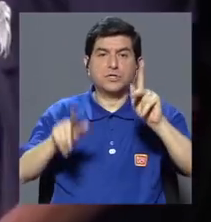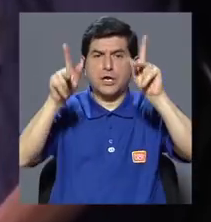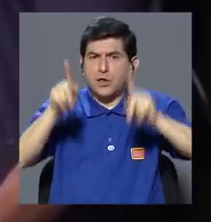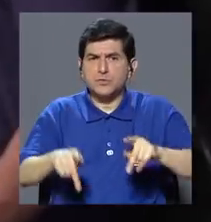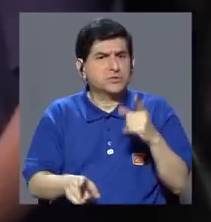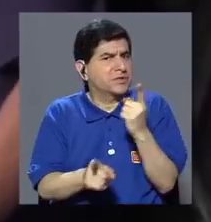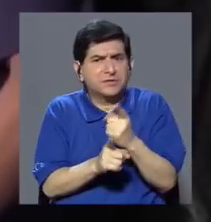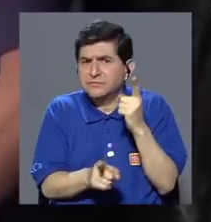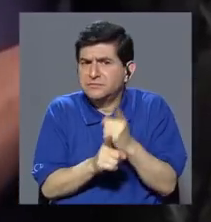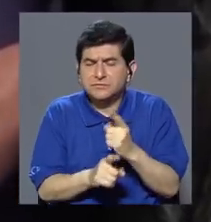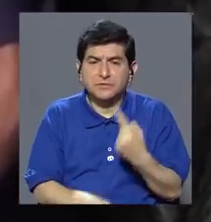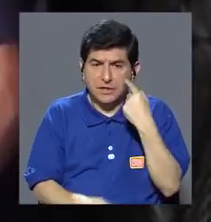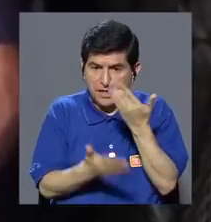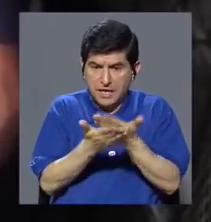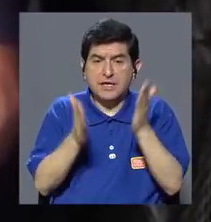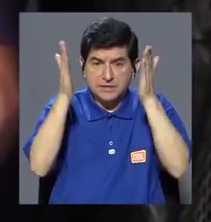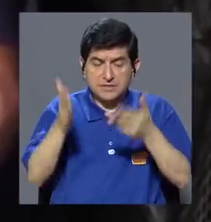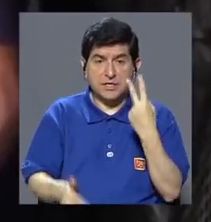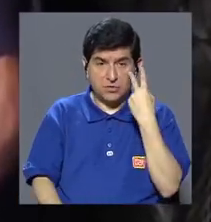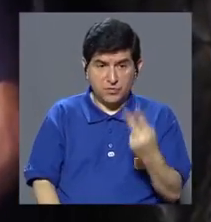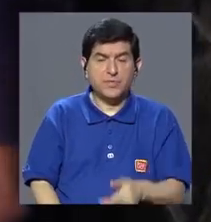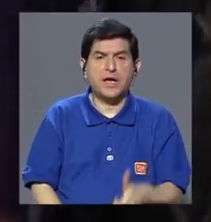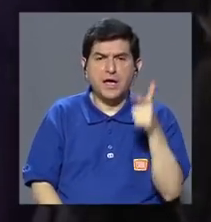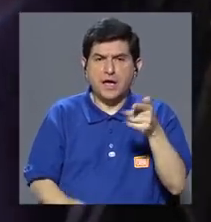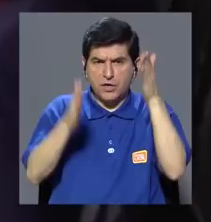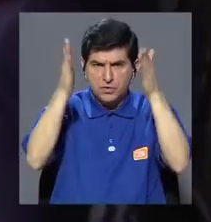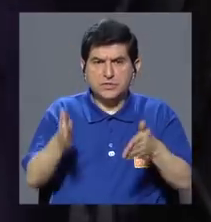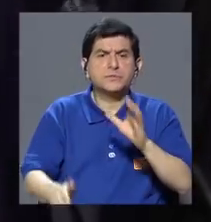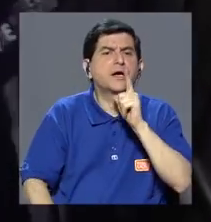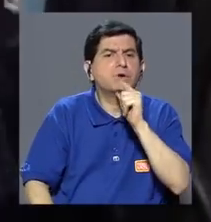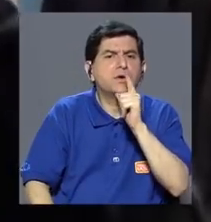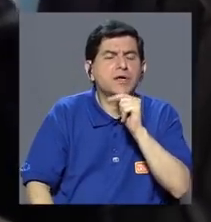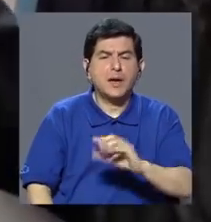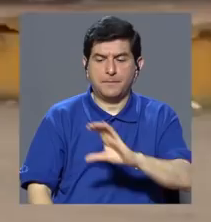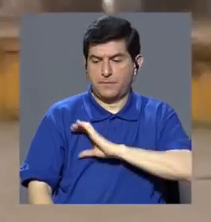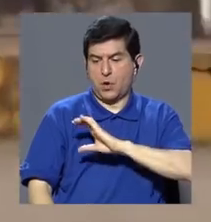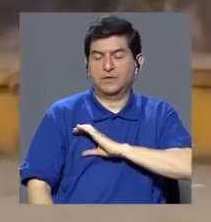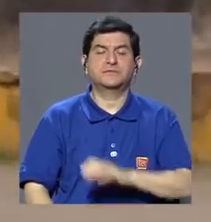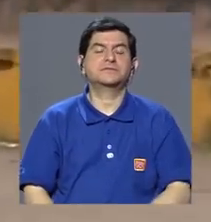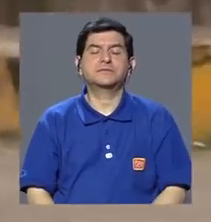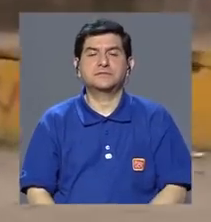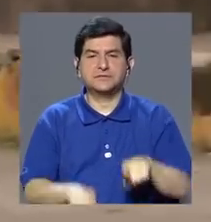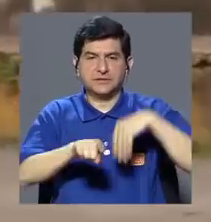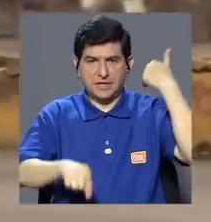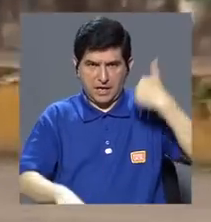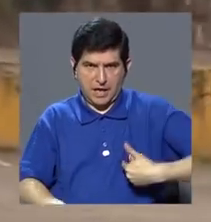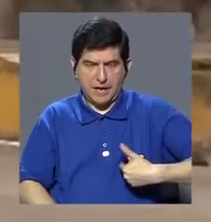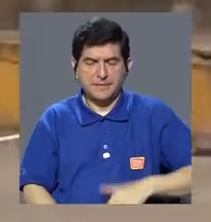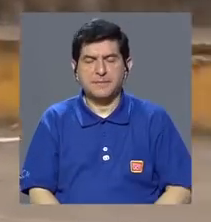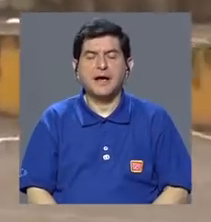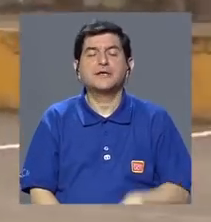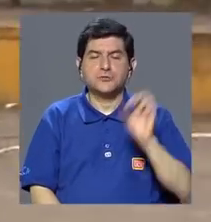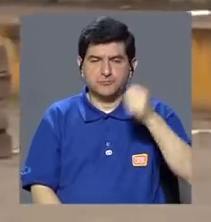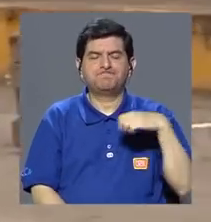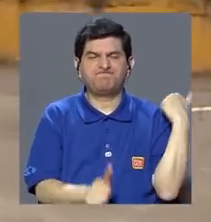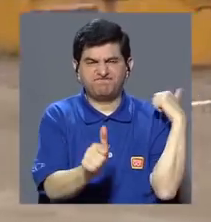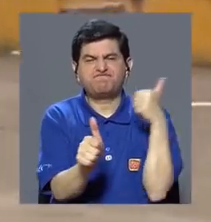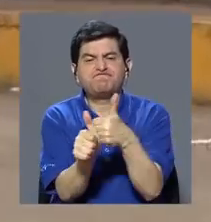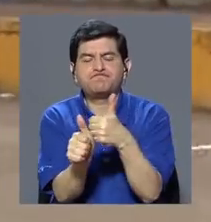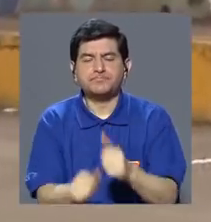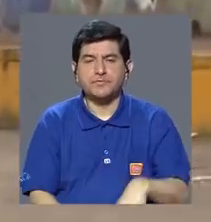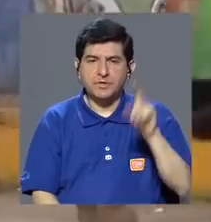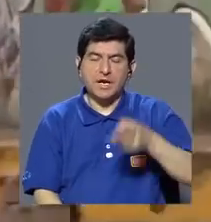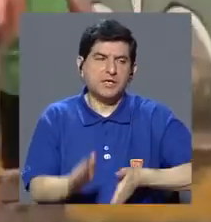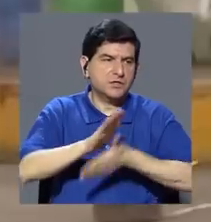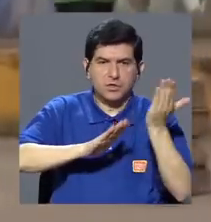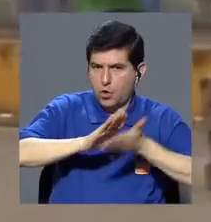fueron y hay testigos que vieron que los que dispararon fueron la policía el hermano de él está siendo perseguido por eso es que tuvo